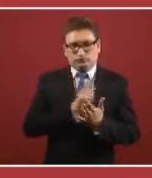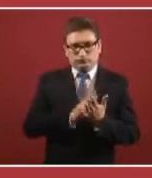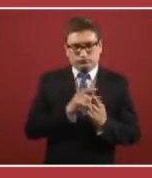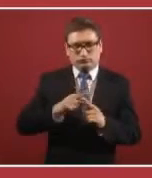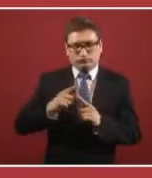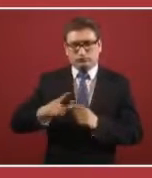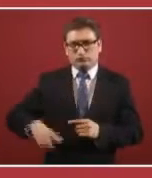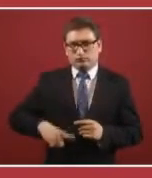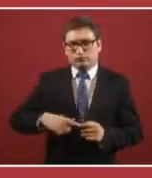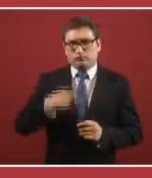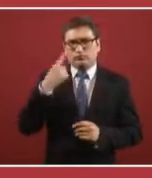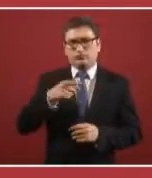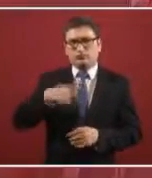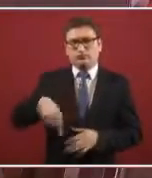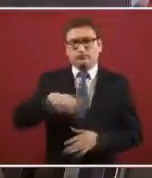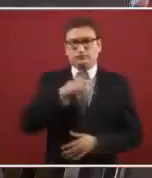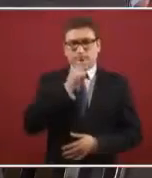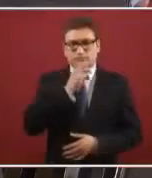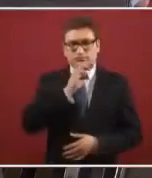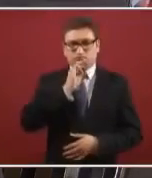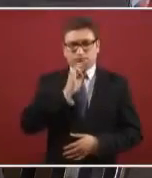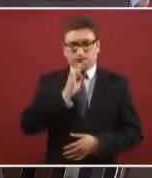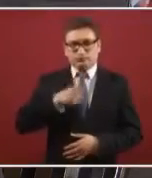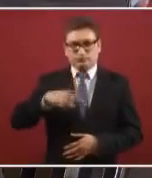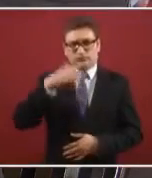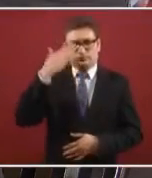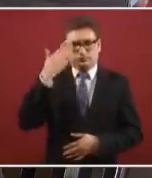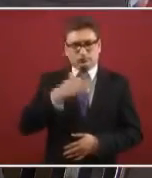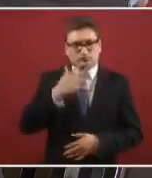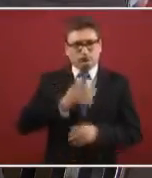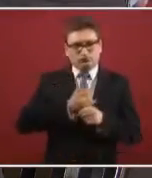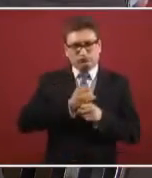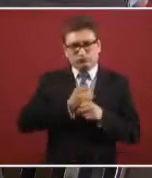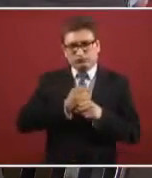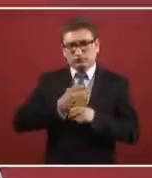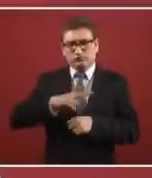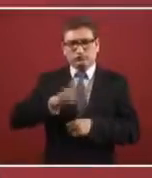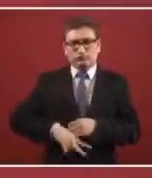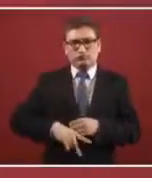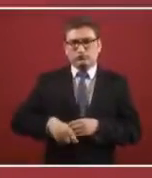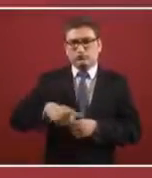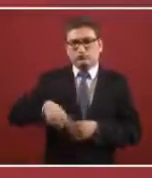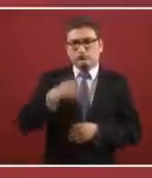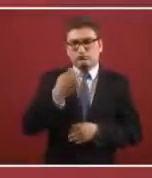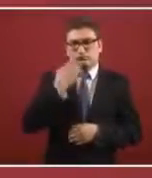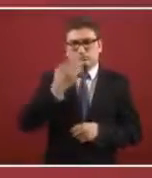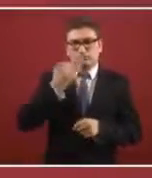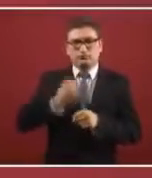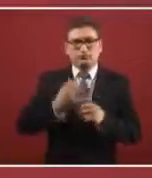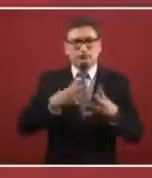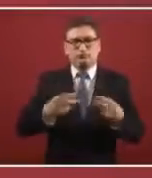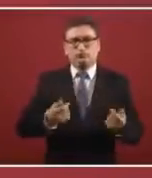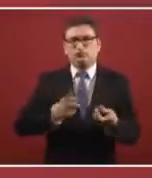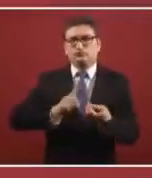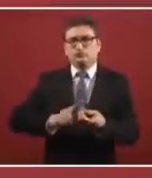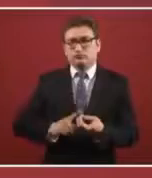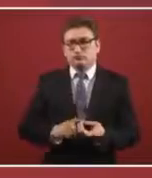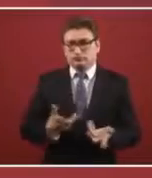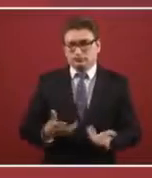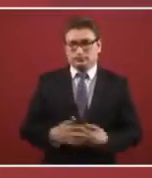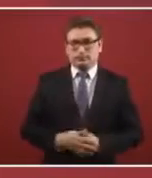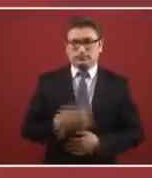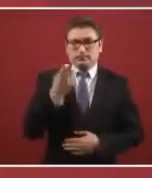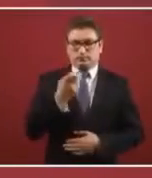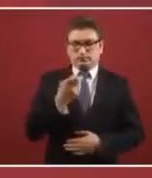they installed the para que los familiares commission de las víctimas on conozcan the la 15th verdad of y January el paradero de los estudiantes to try and find desaparecidos. out where those Este es un esfuerzo